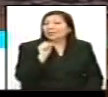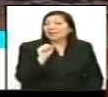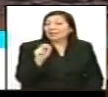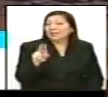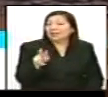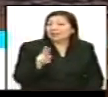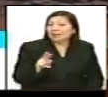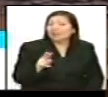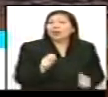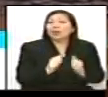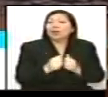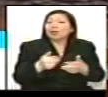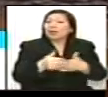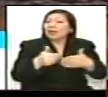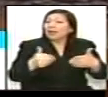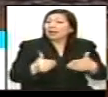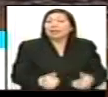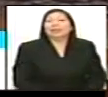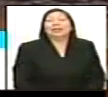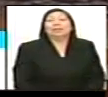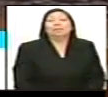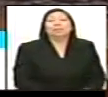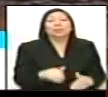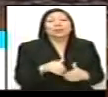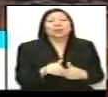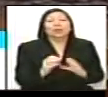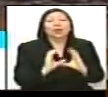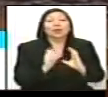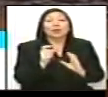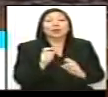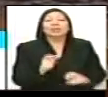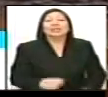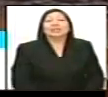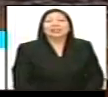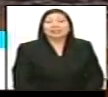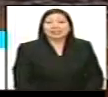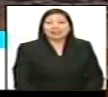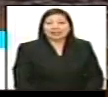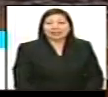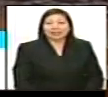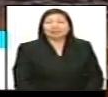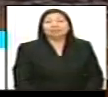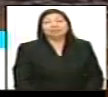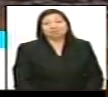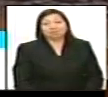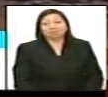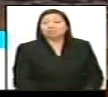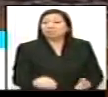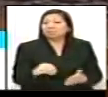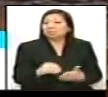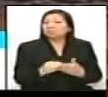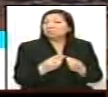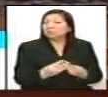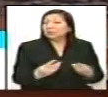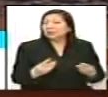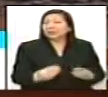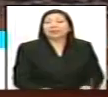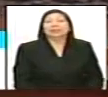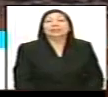delitos cometidos con anterioridad a ser electo en el cargo de congresista. Y la aplicación material